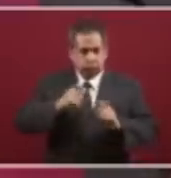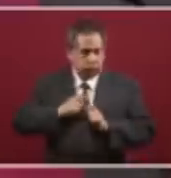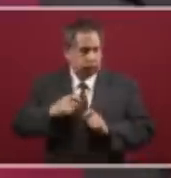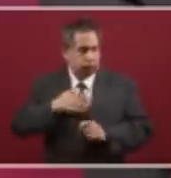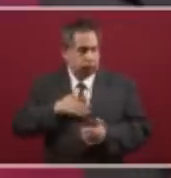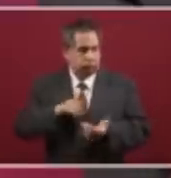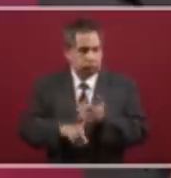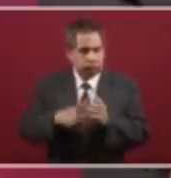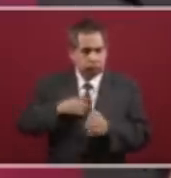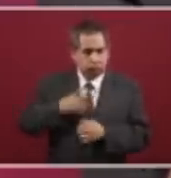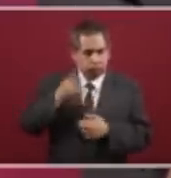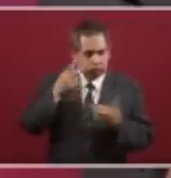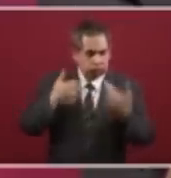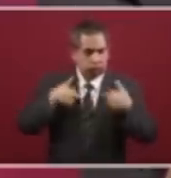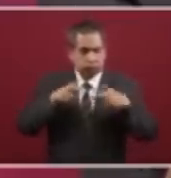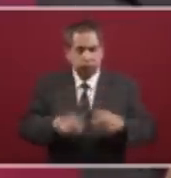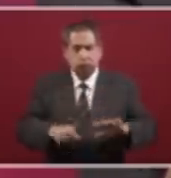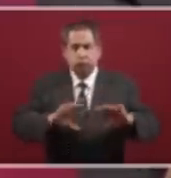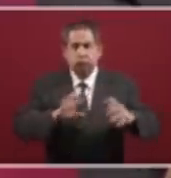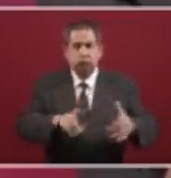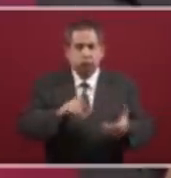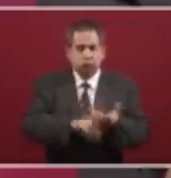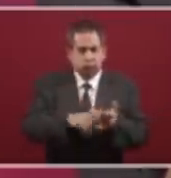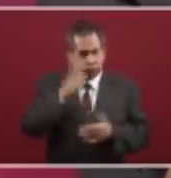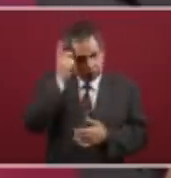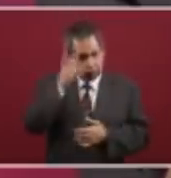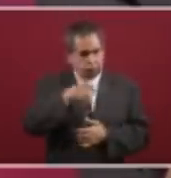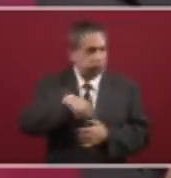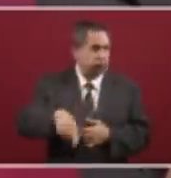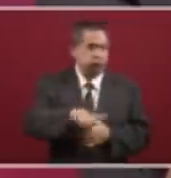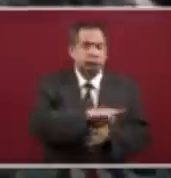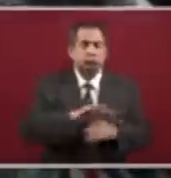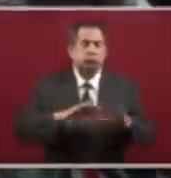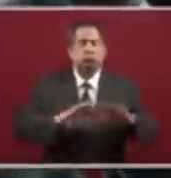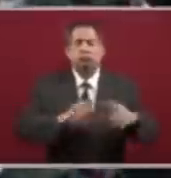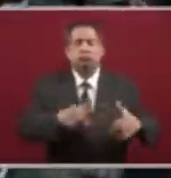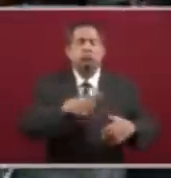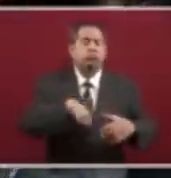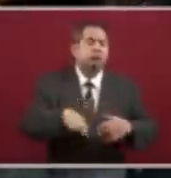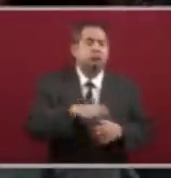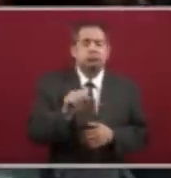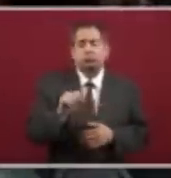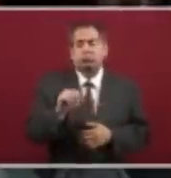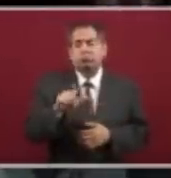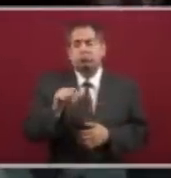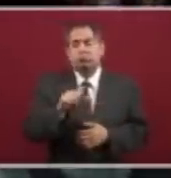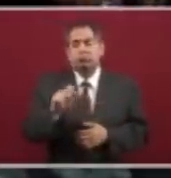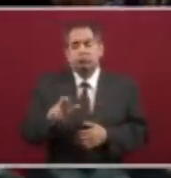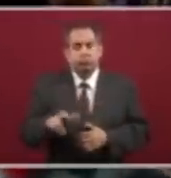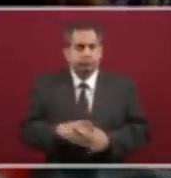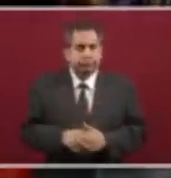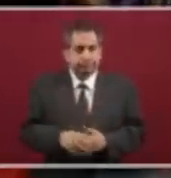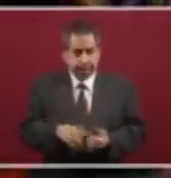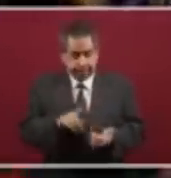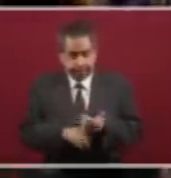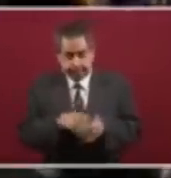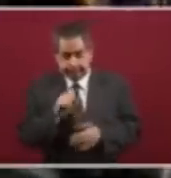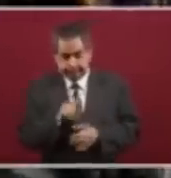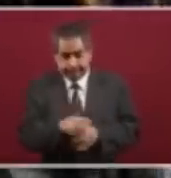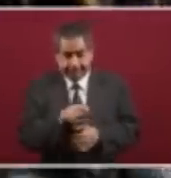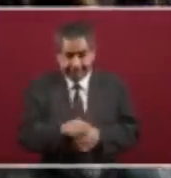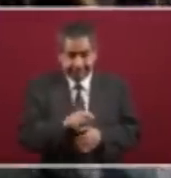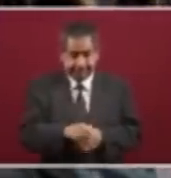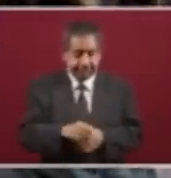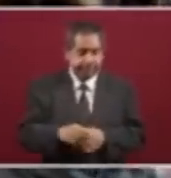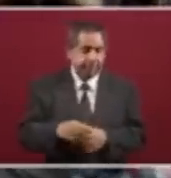como representante comunal propietario de la comunidad agraria de salazar en dichas tierras es decir